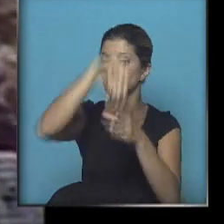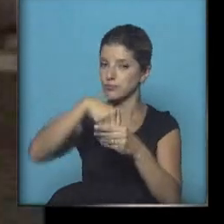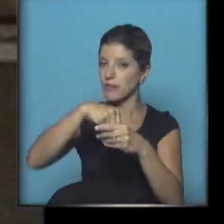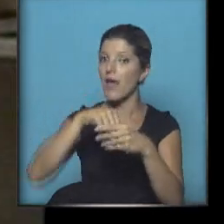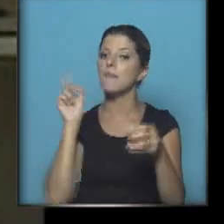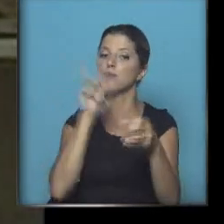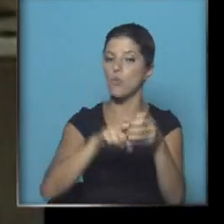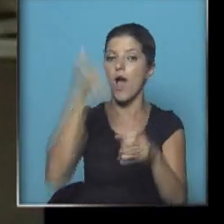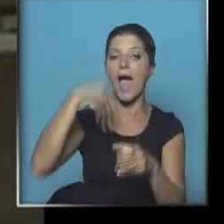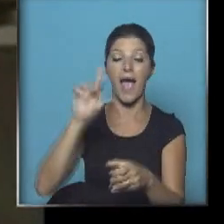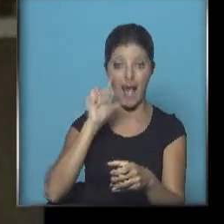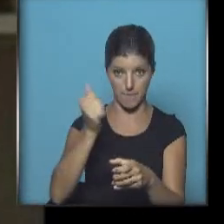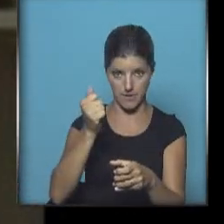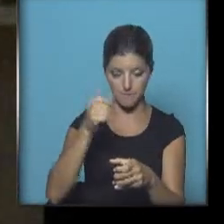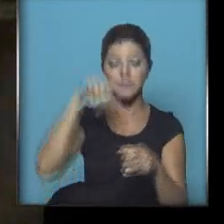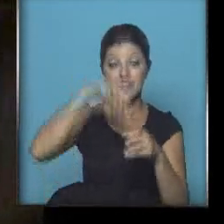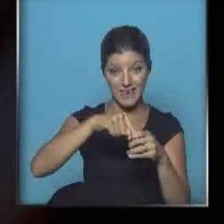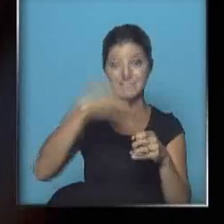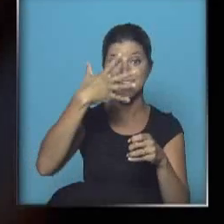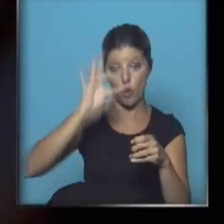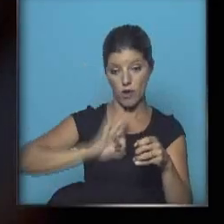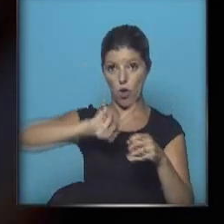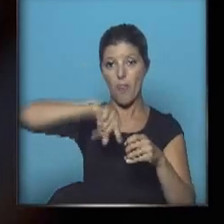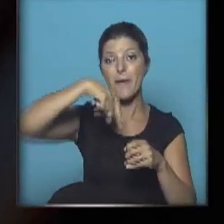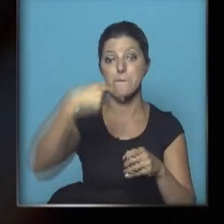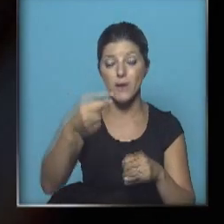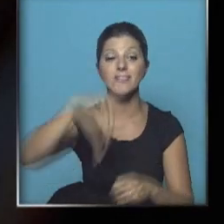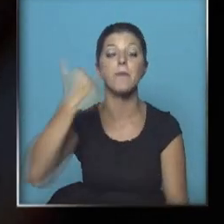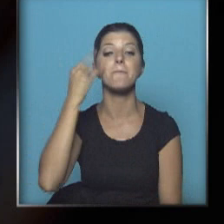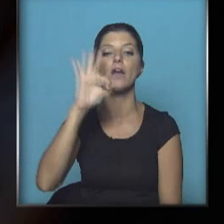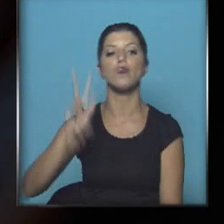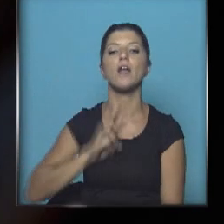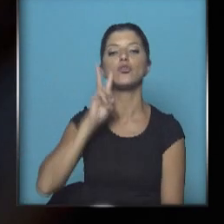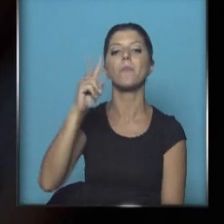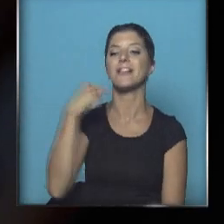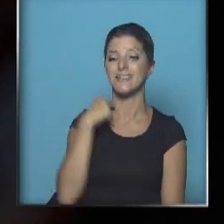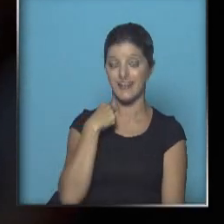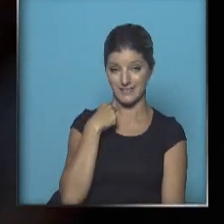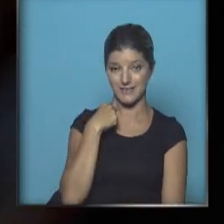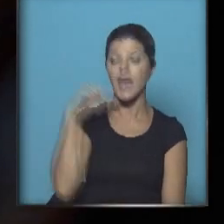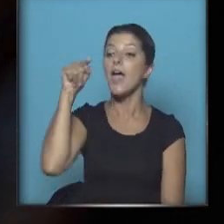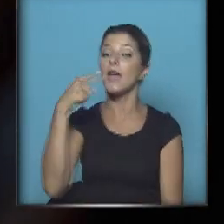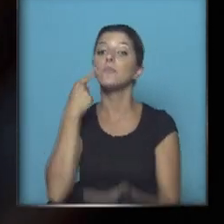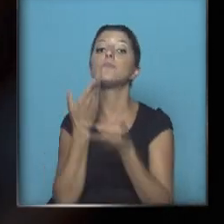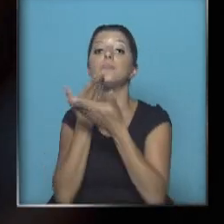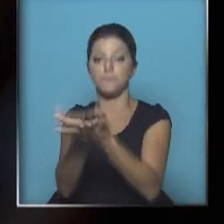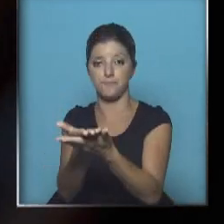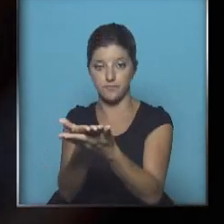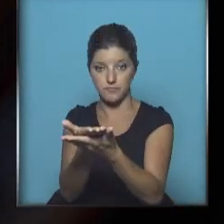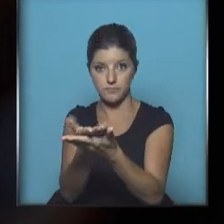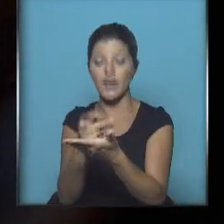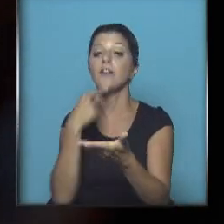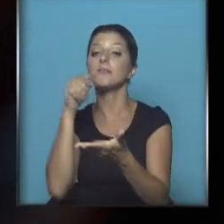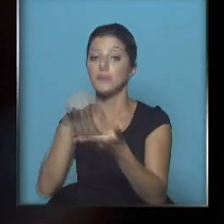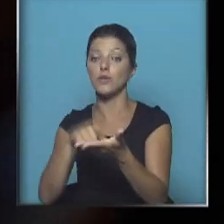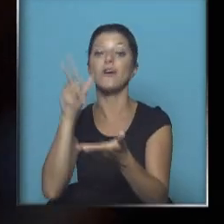atentado. 5 años después, en mayo de 2013, Nisman presentó un dictamen en el que acusó